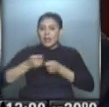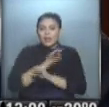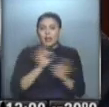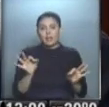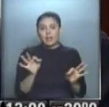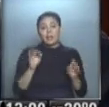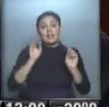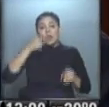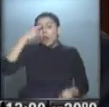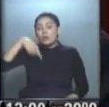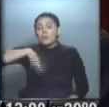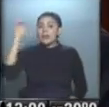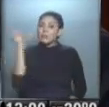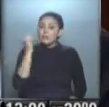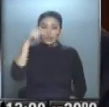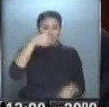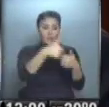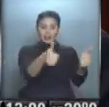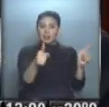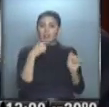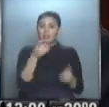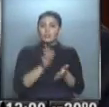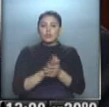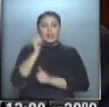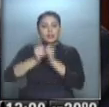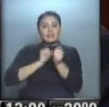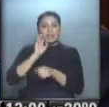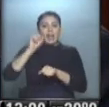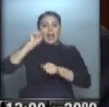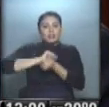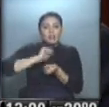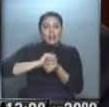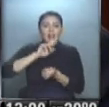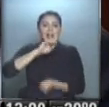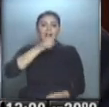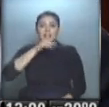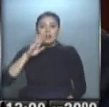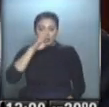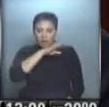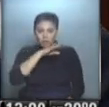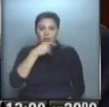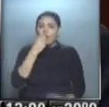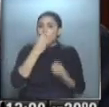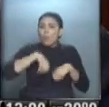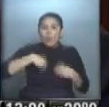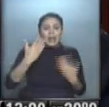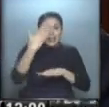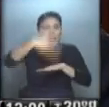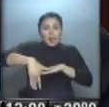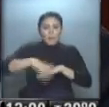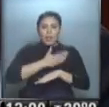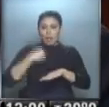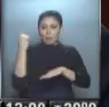más trascendente que dijo esta Corte en el caso de Editorial Río Negro es que además cualquier restricción estatal tiene que